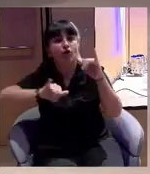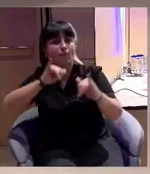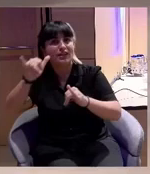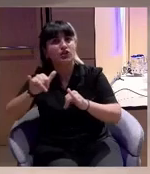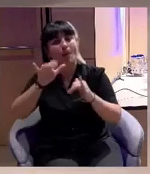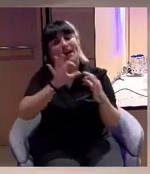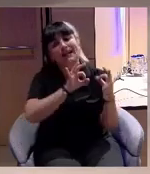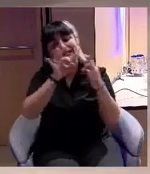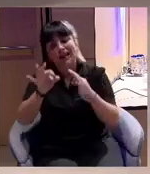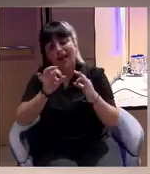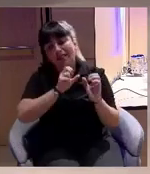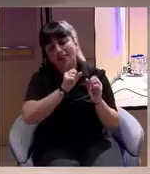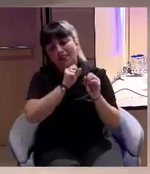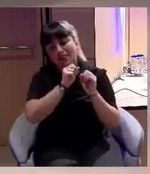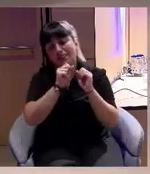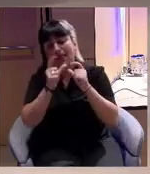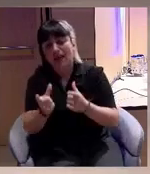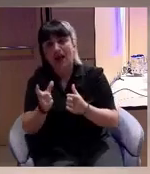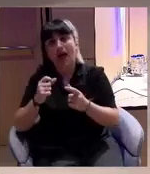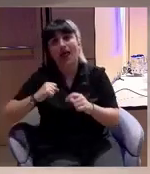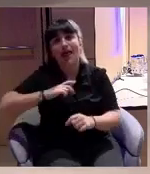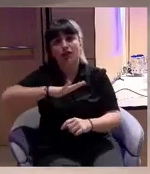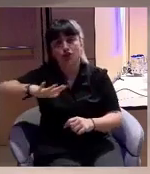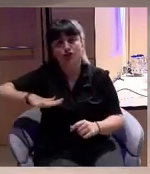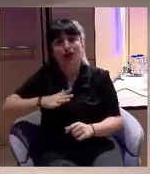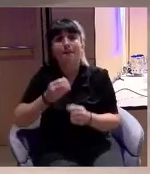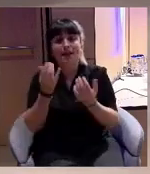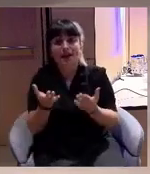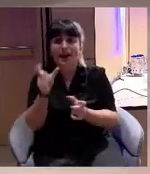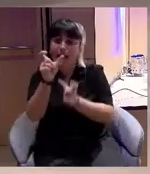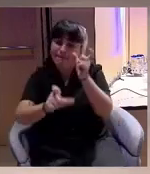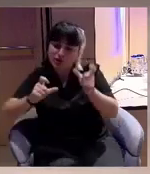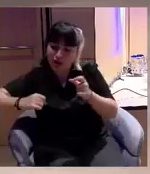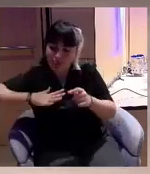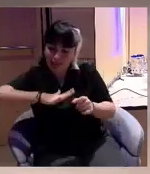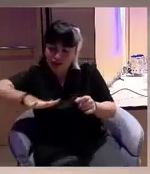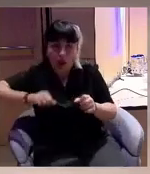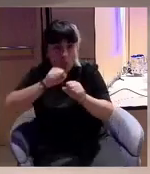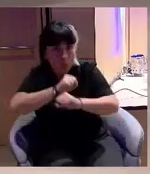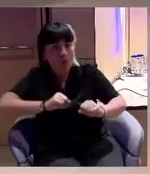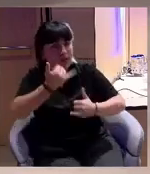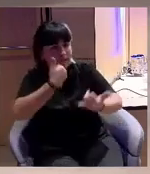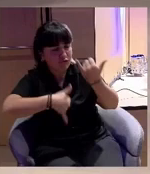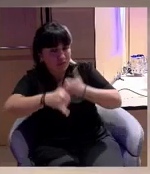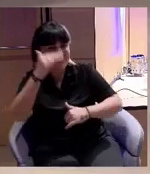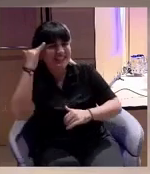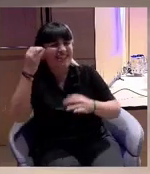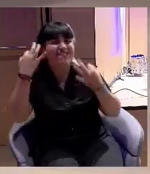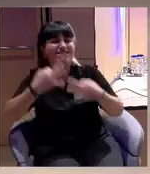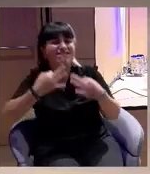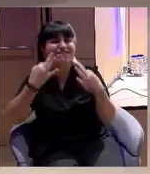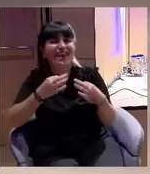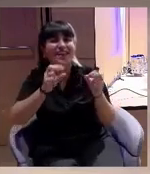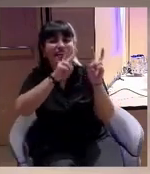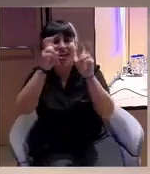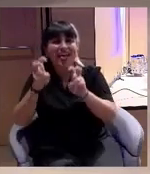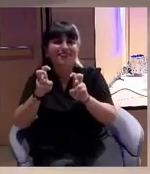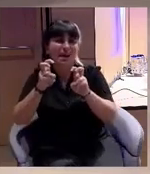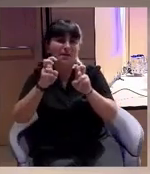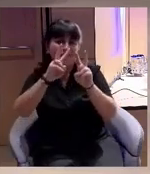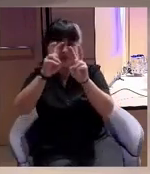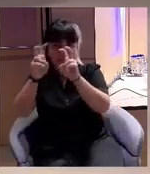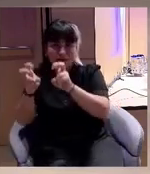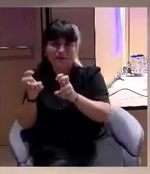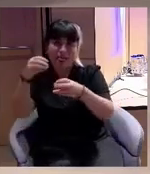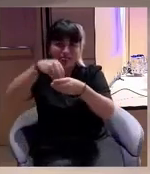recursos que tiene para informarse pudiera informarse de la mejor manera Entonces esto primero que para